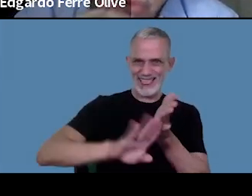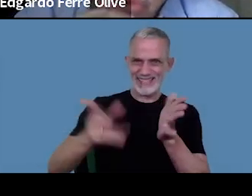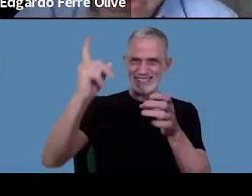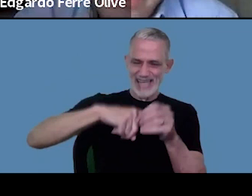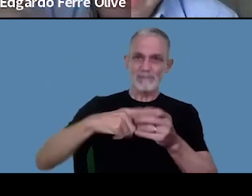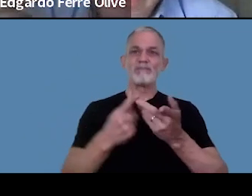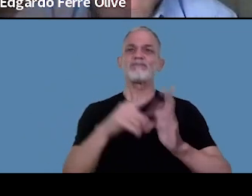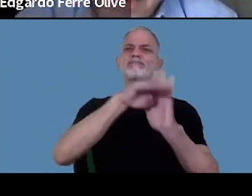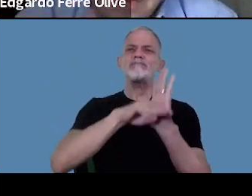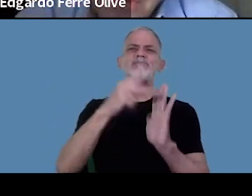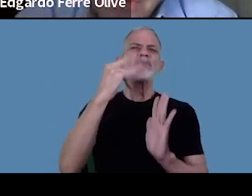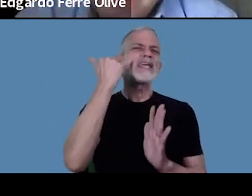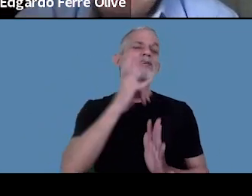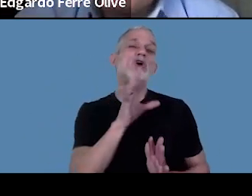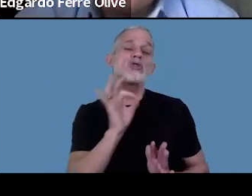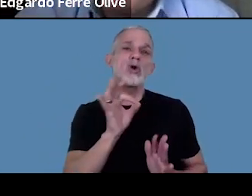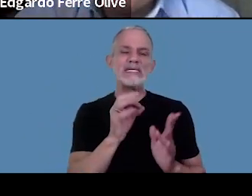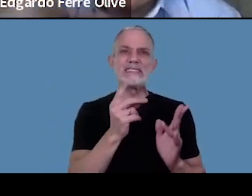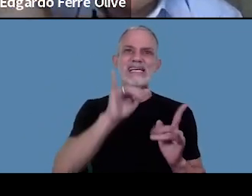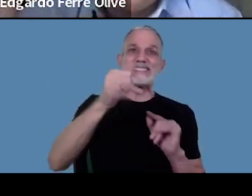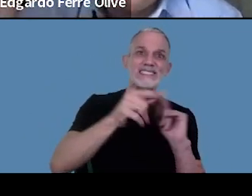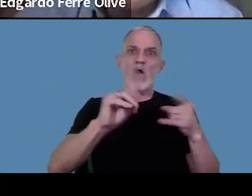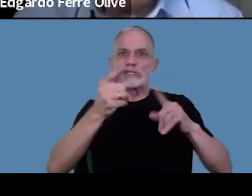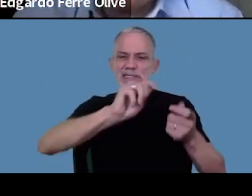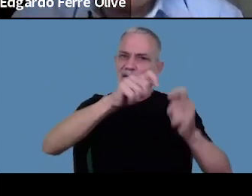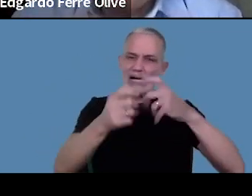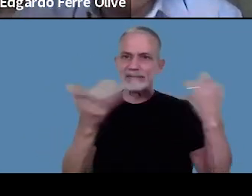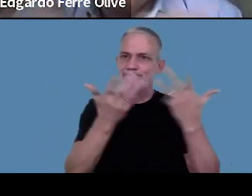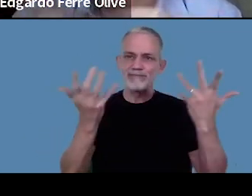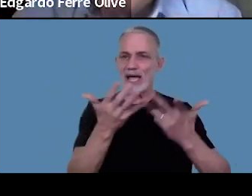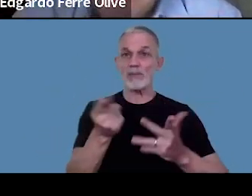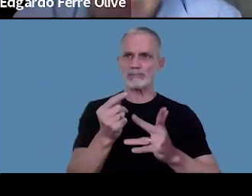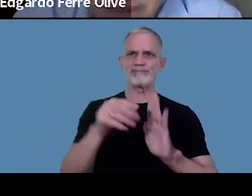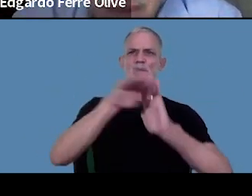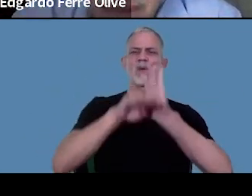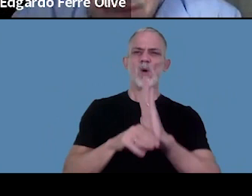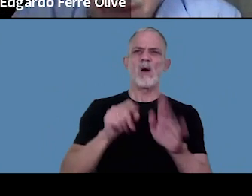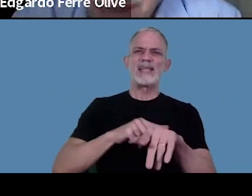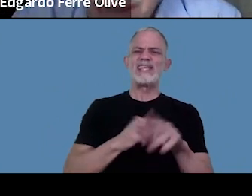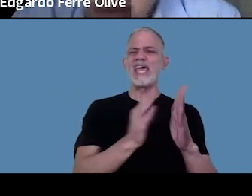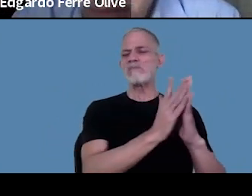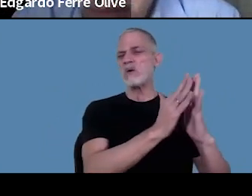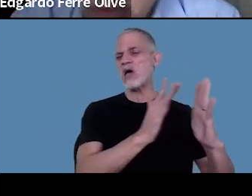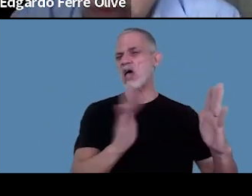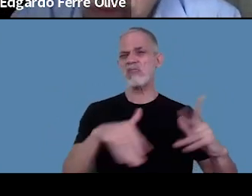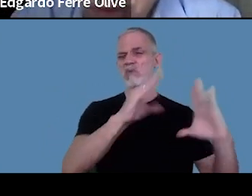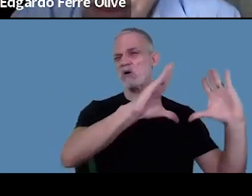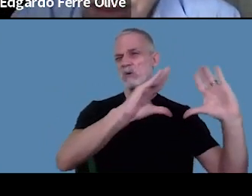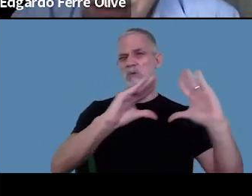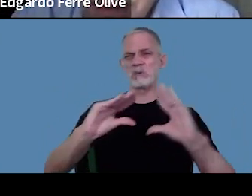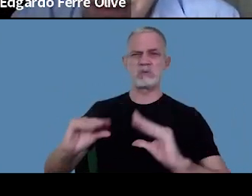protocolo de Kioto ha tenido idas y vueltas, entonces, ¿qué ha sucedido? Se ha venido aplicando en el tiempo, pero después ha quedado un